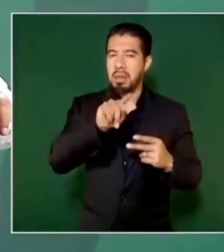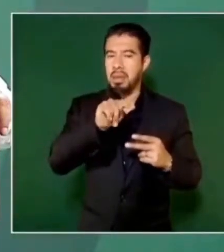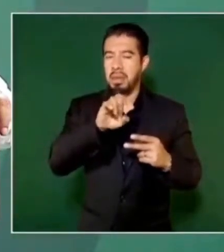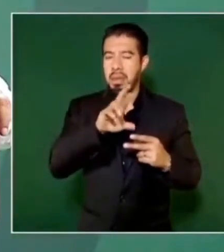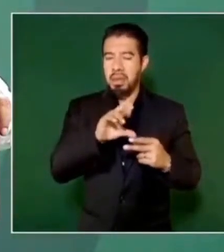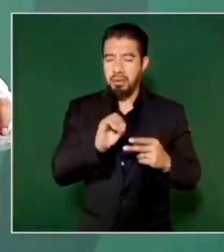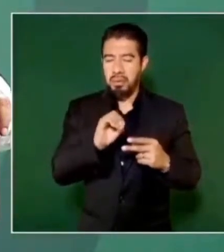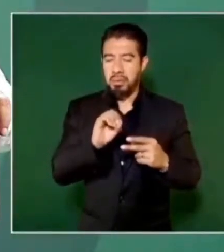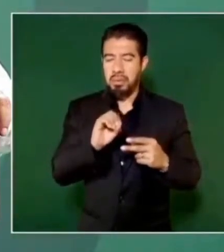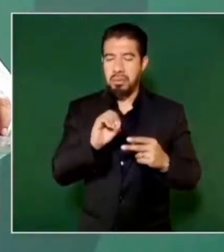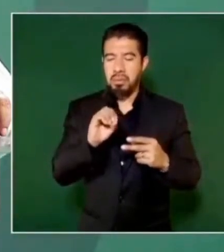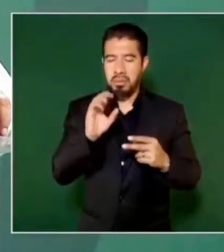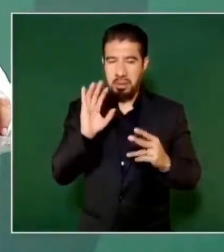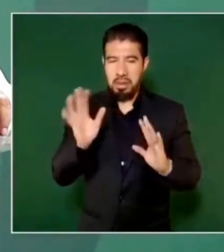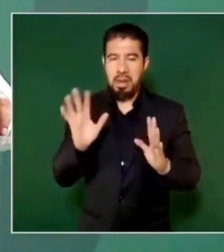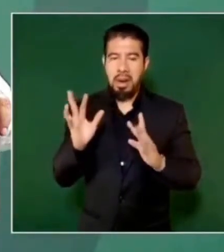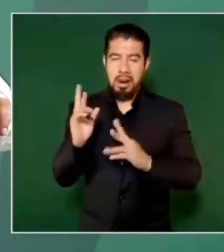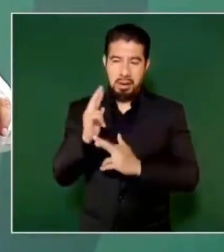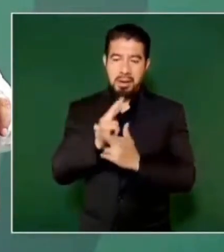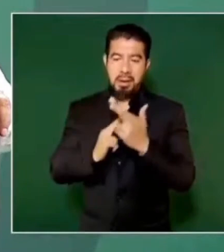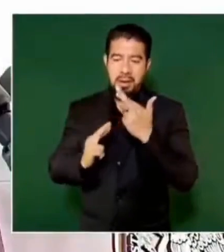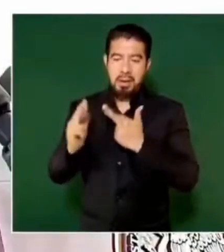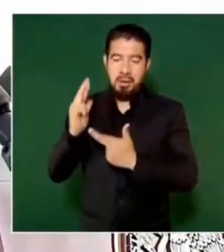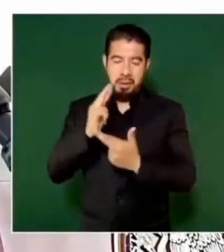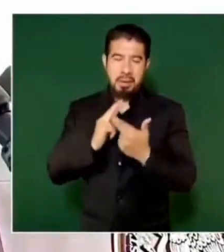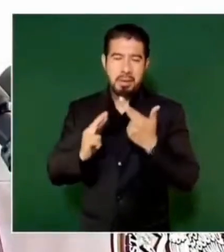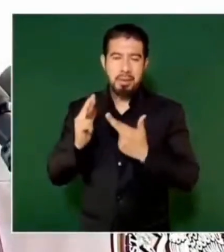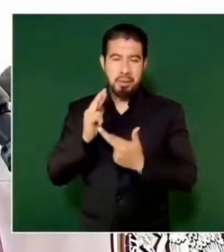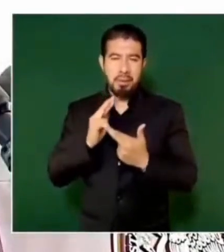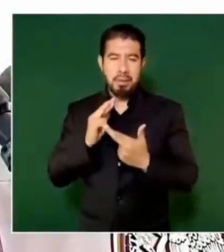Sí, ya sé que regresó